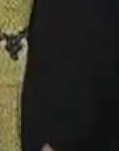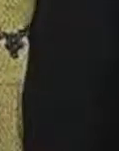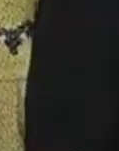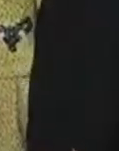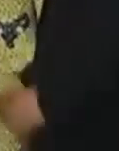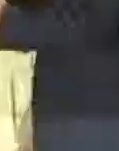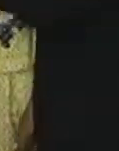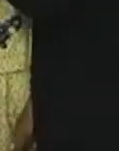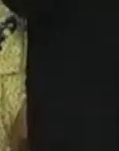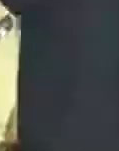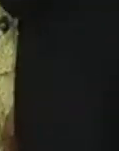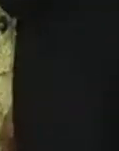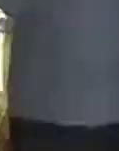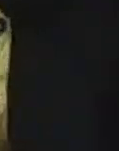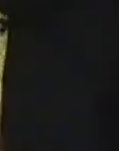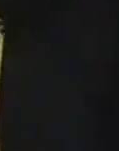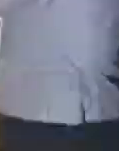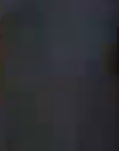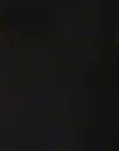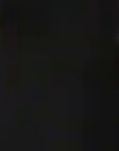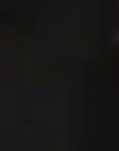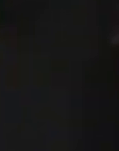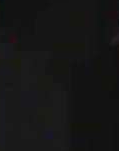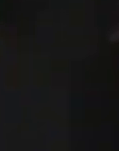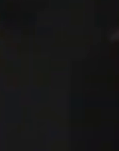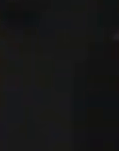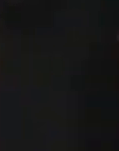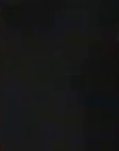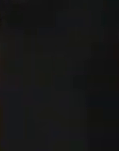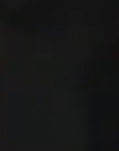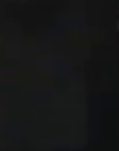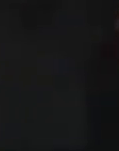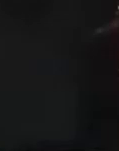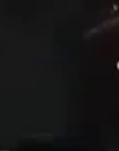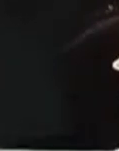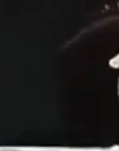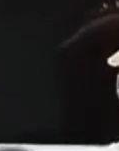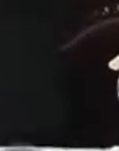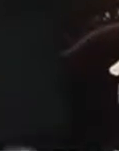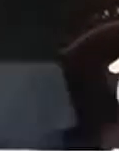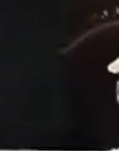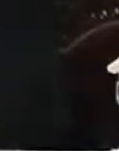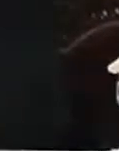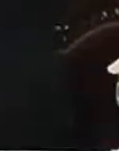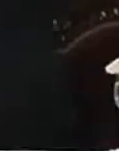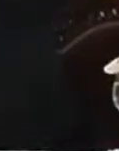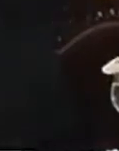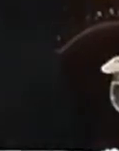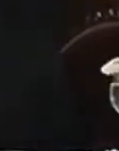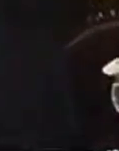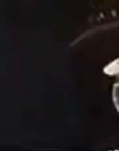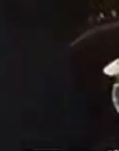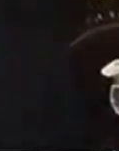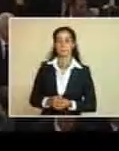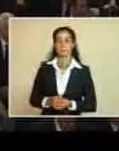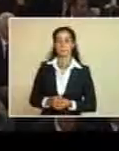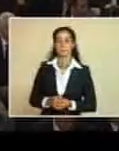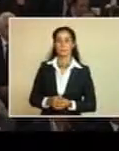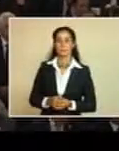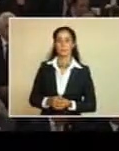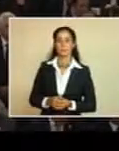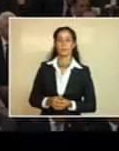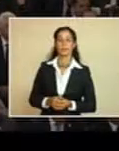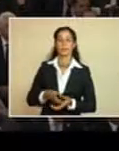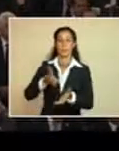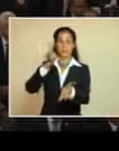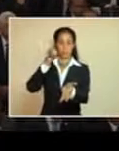la revolución en el país de acabar con este mal que por décadas prevaleció en los sectores más vulnerables. Para